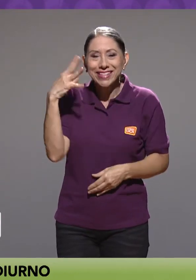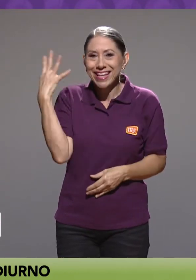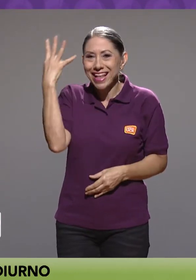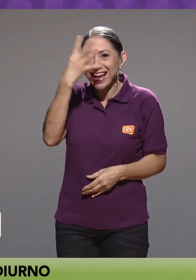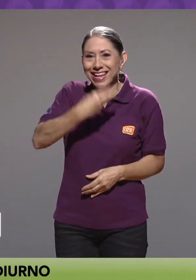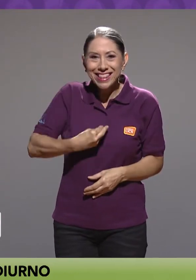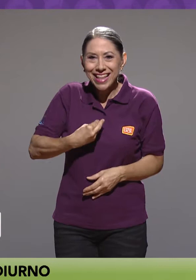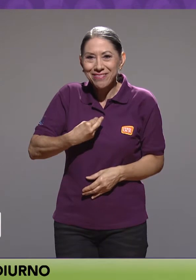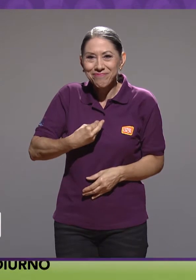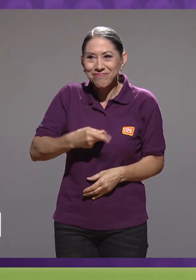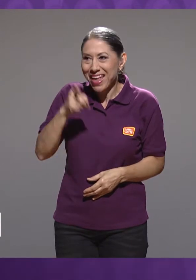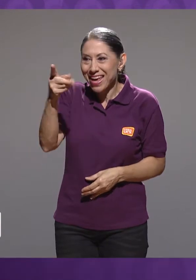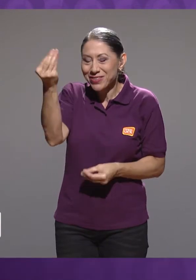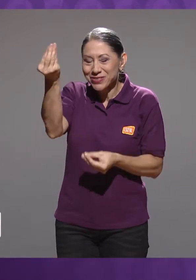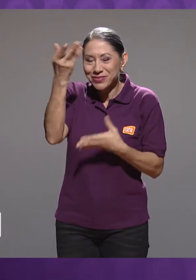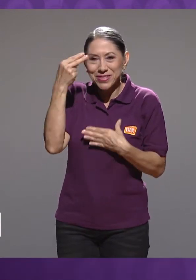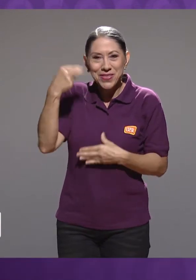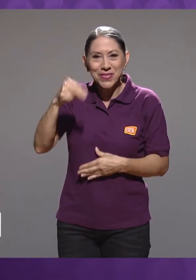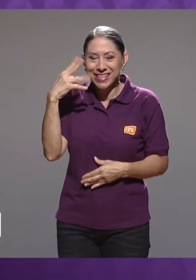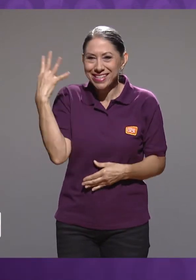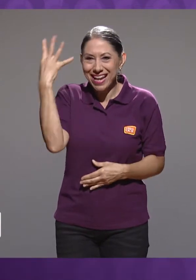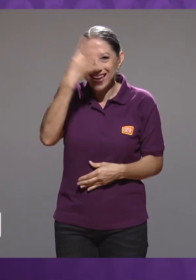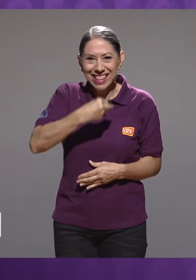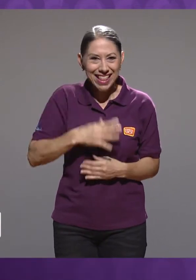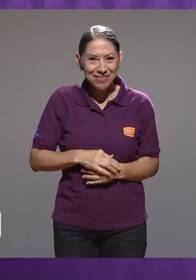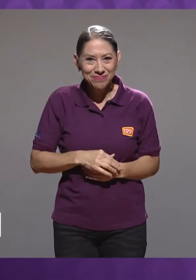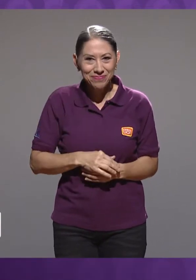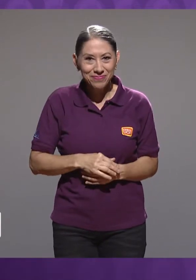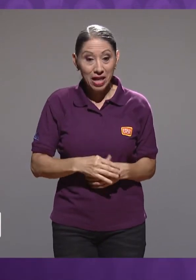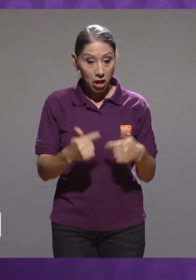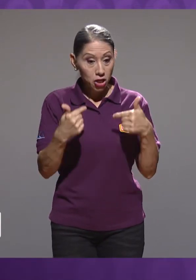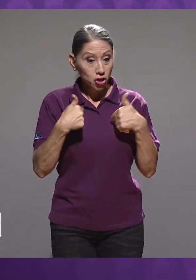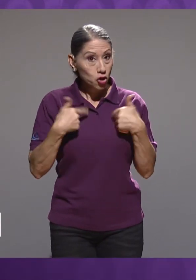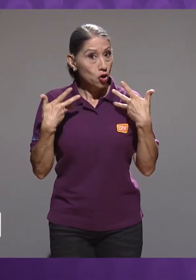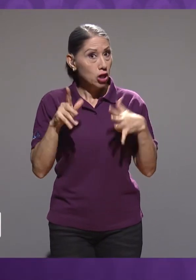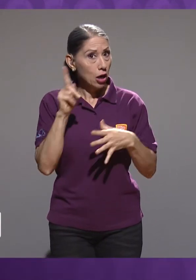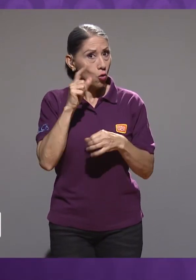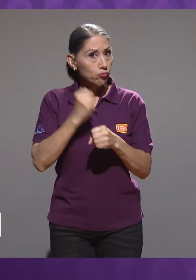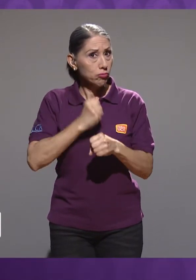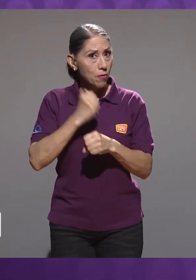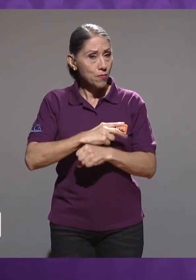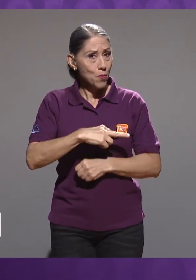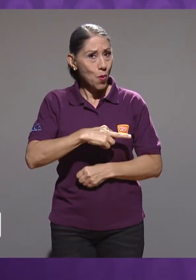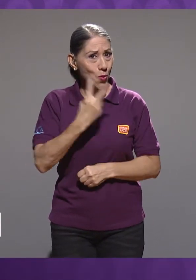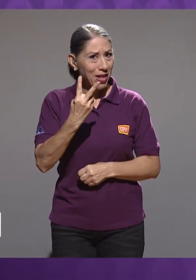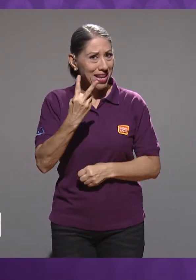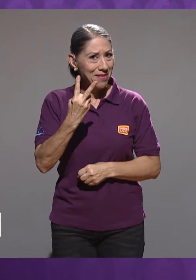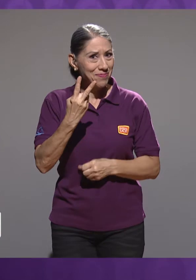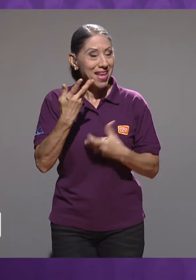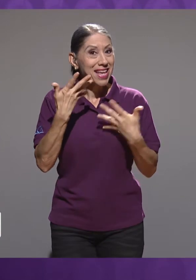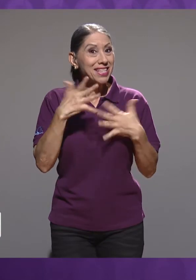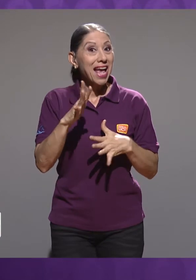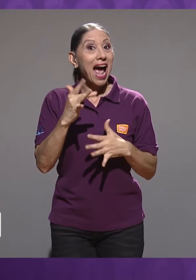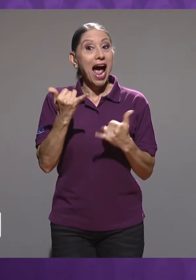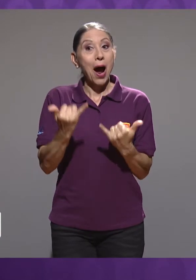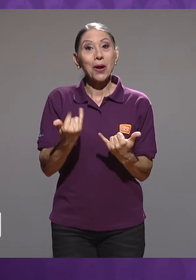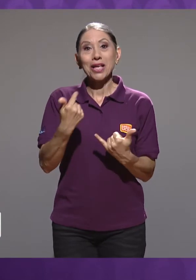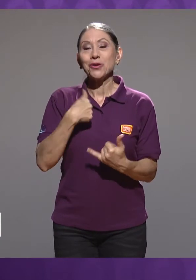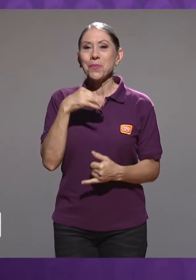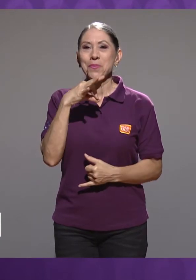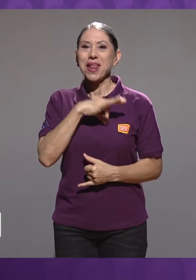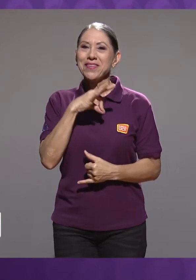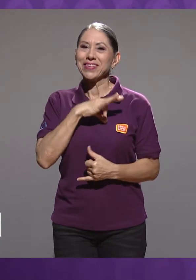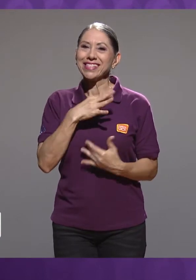tan linda que tenían ellos para mí, que era que en vez de ser yo voluntaria, fui